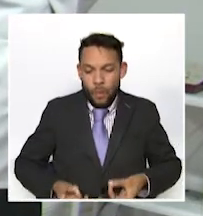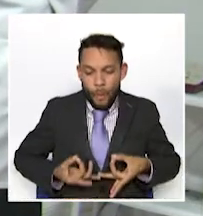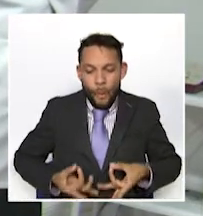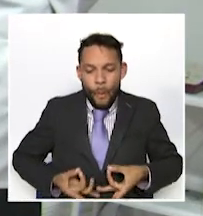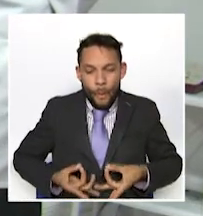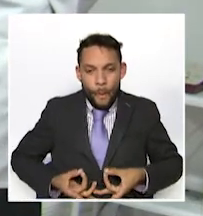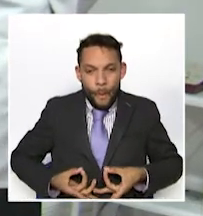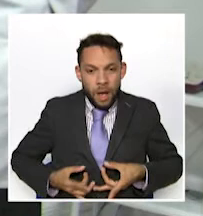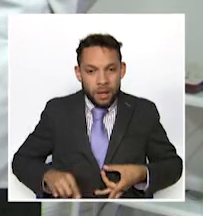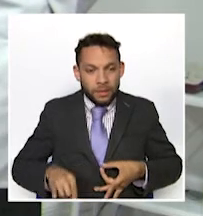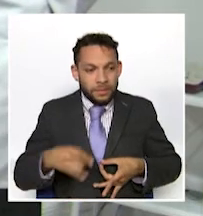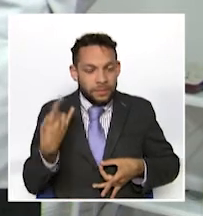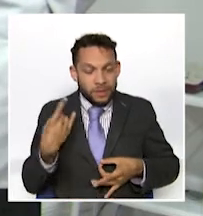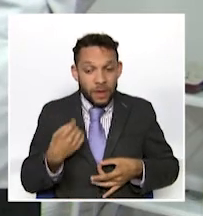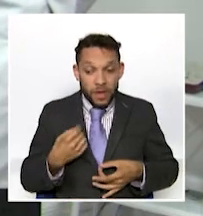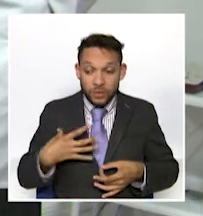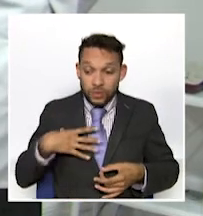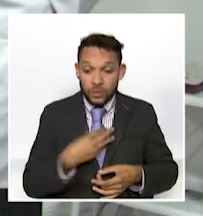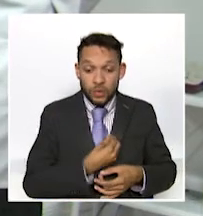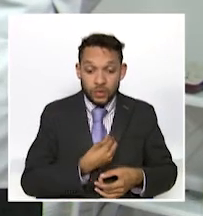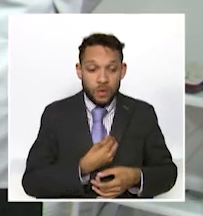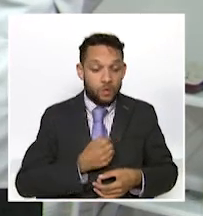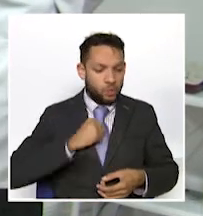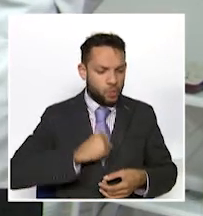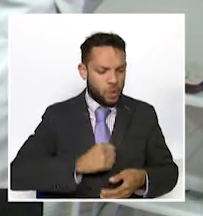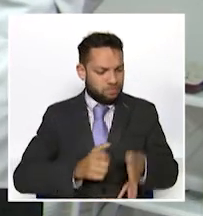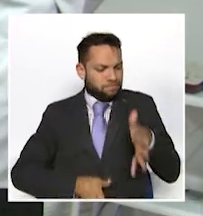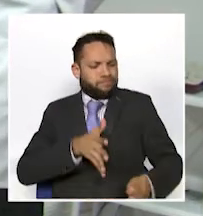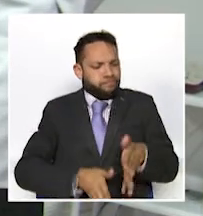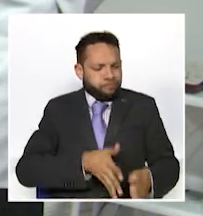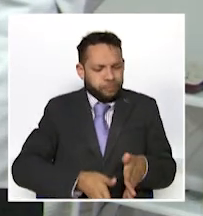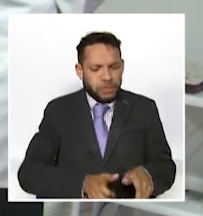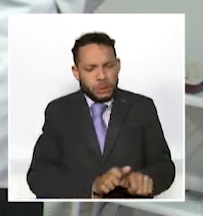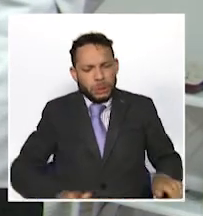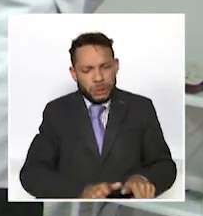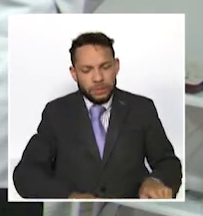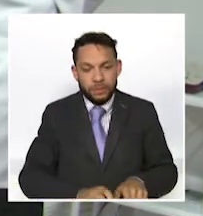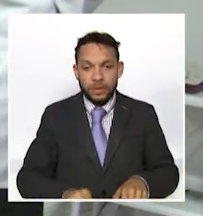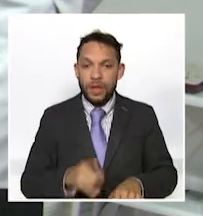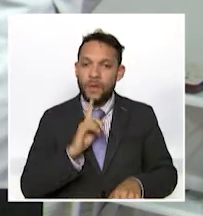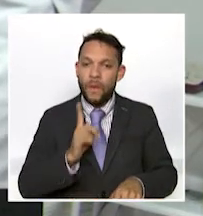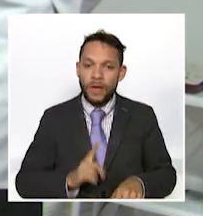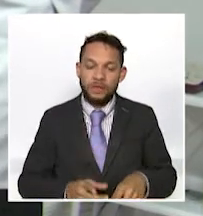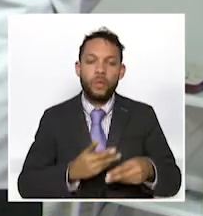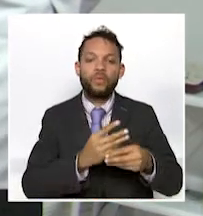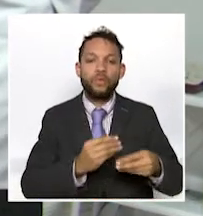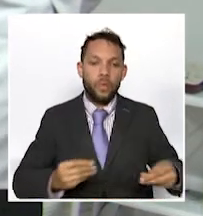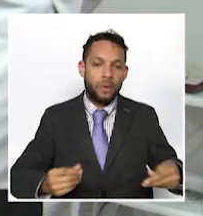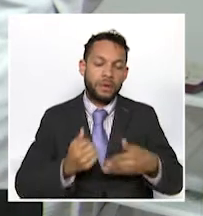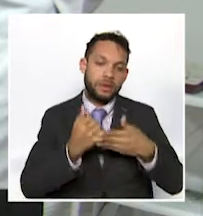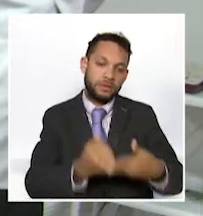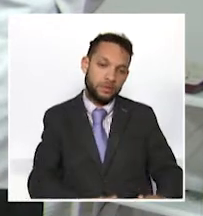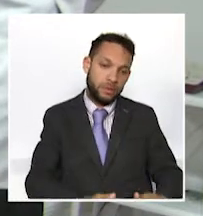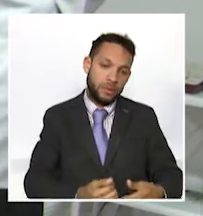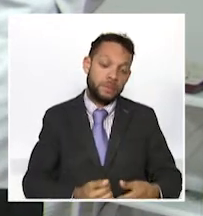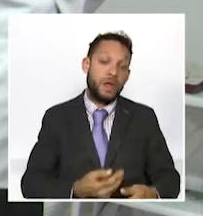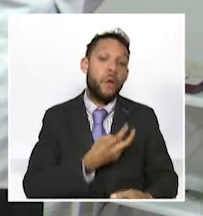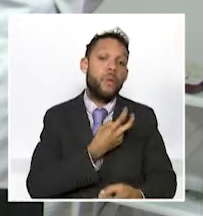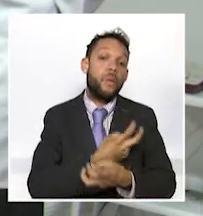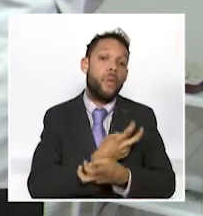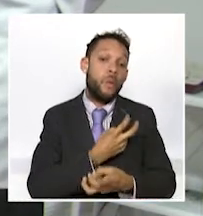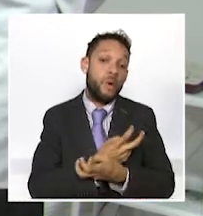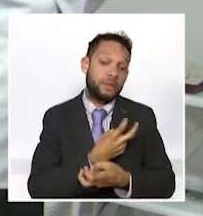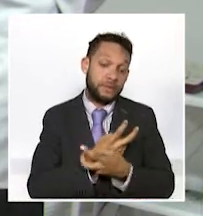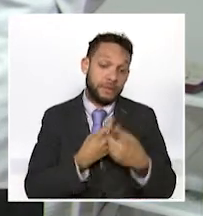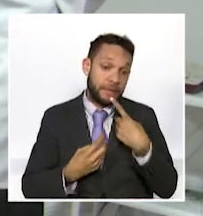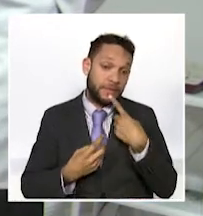manipular con fuerza al paciente y reducir de pronto el margen de daño o el riesgo que pueda recibir un paciente con osteoporosis. ¿Qué